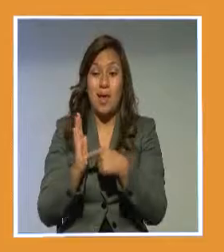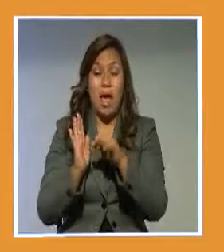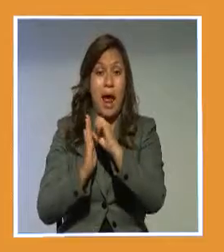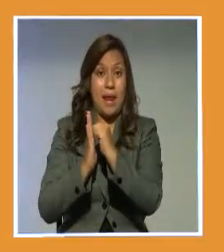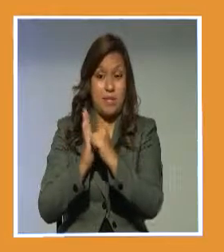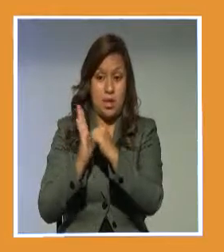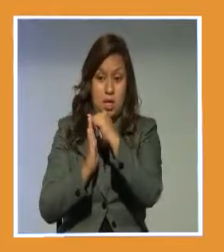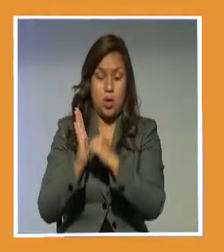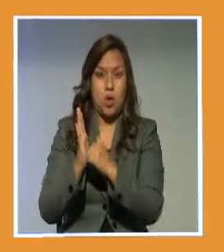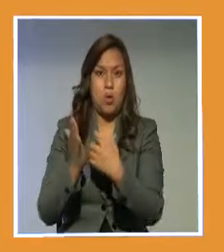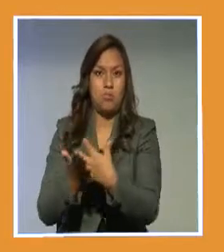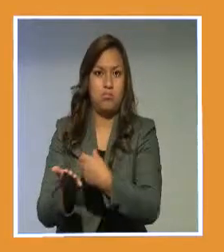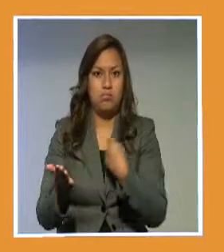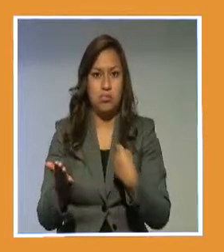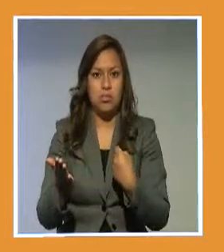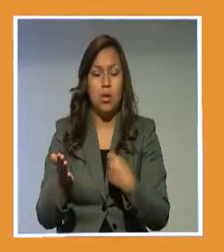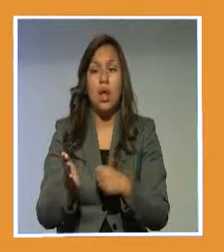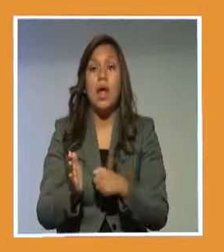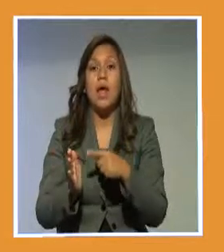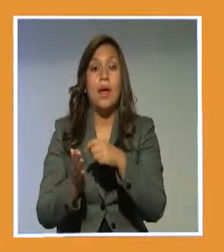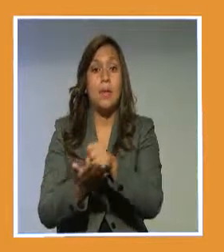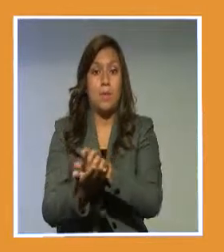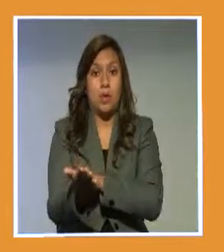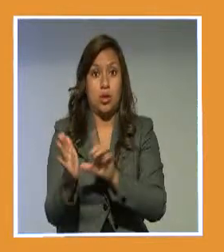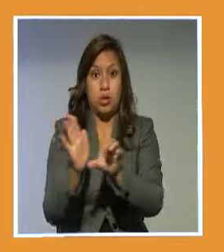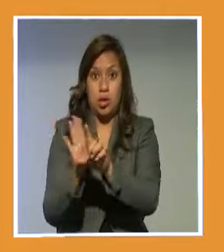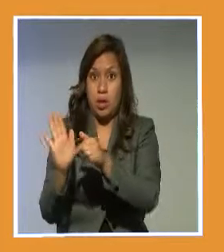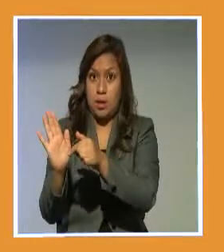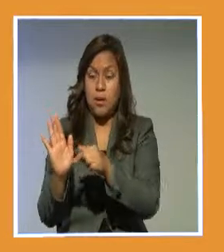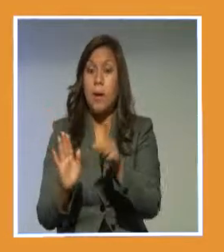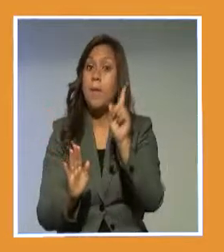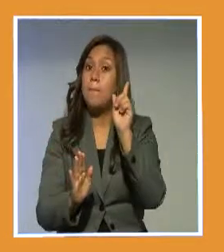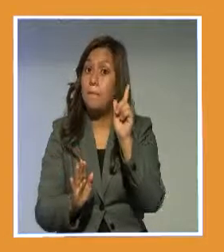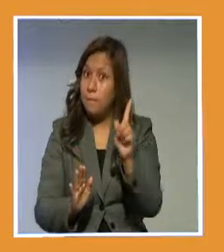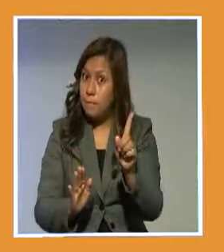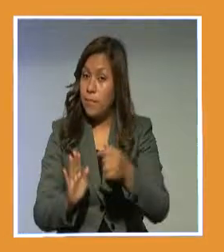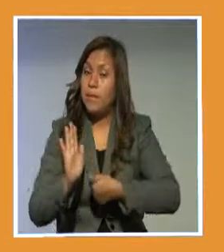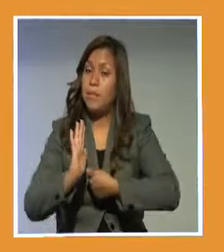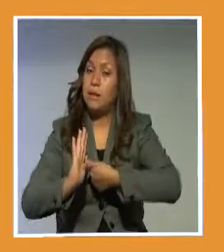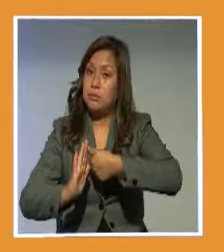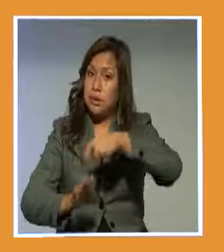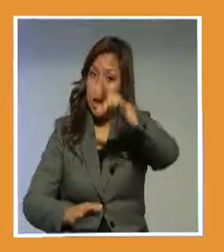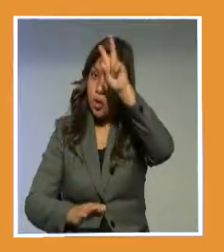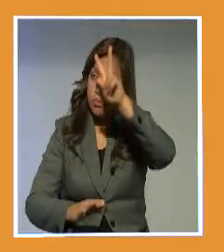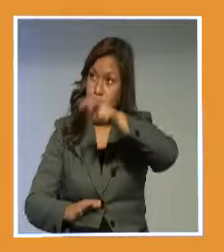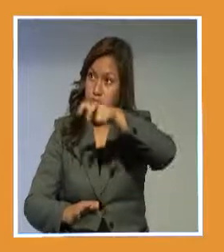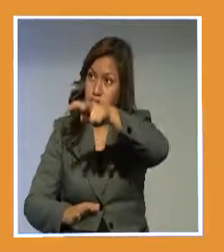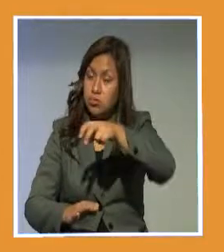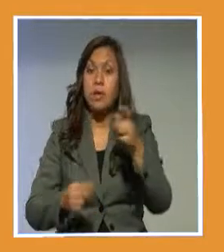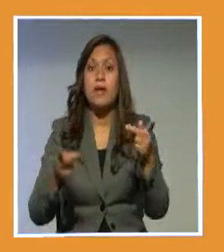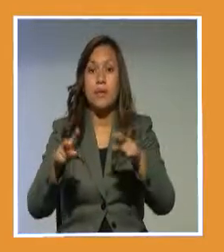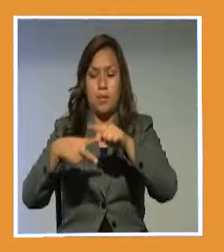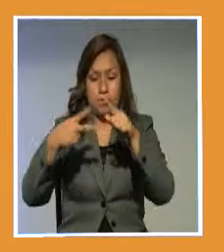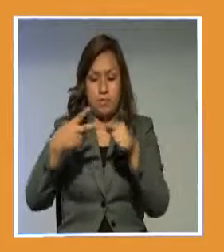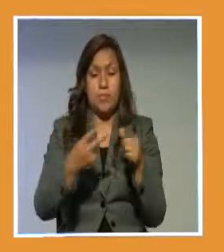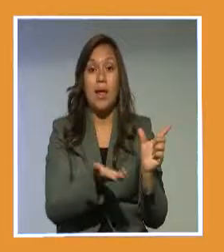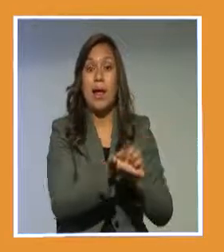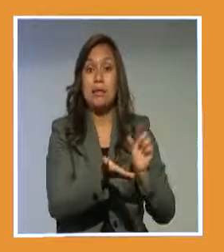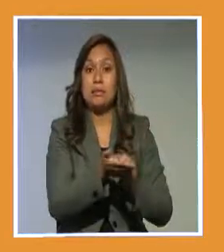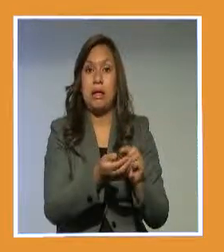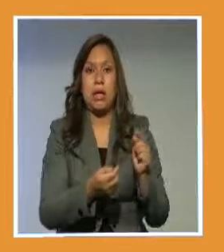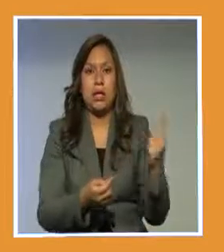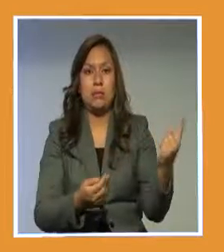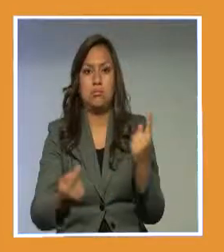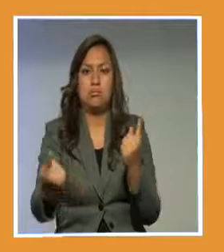ley. Sin embargo, el Servicio de Rentas Internas y el Ministerio de Minas también hicieron una exposición bastante adecuada,